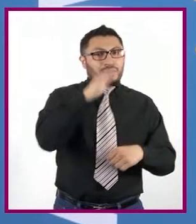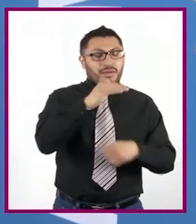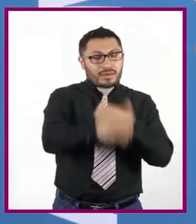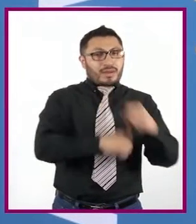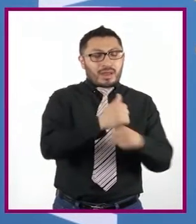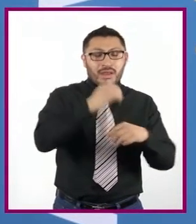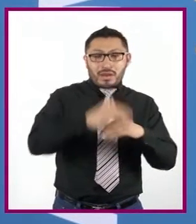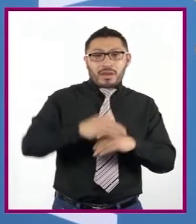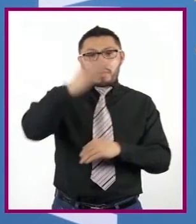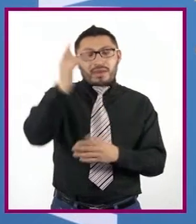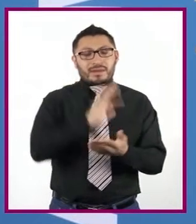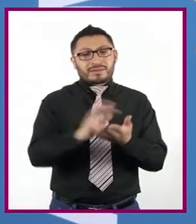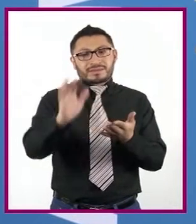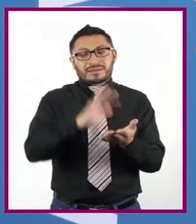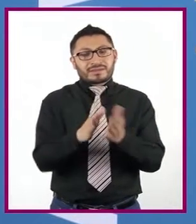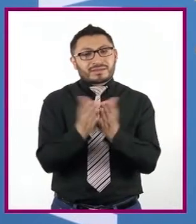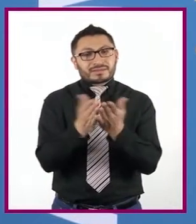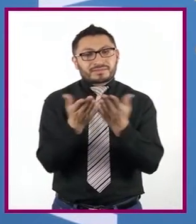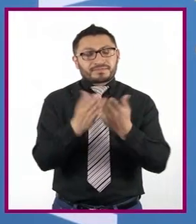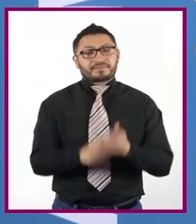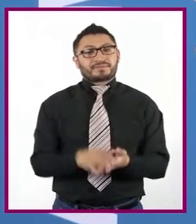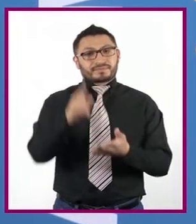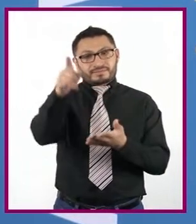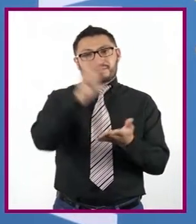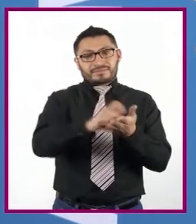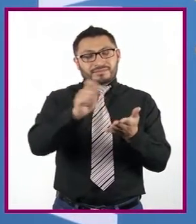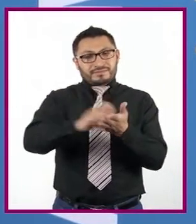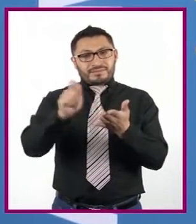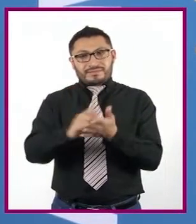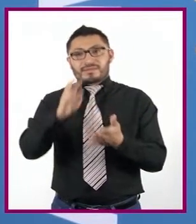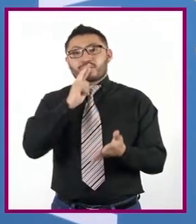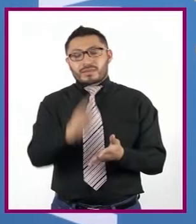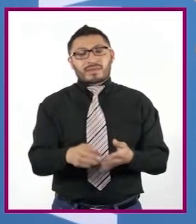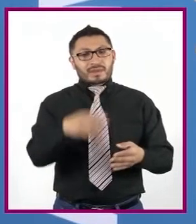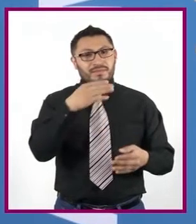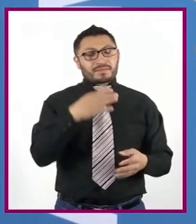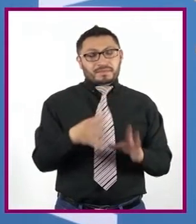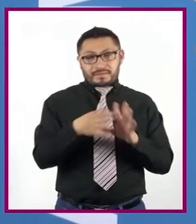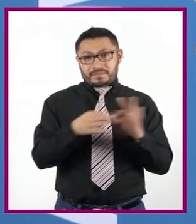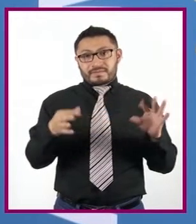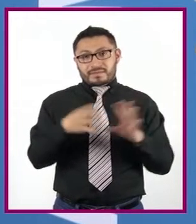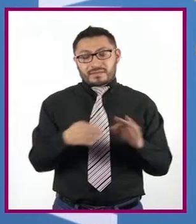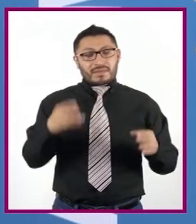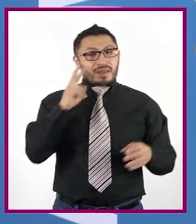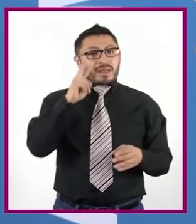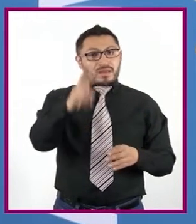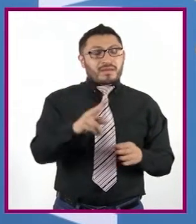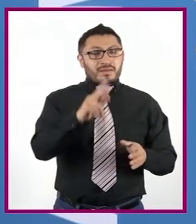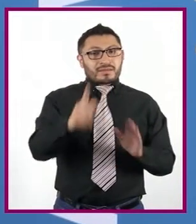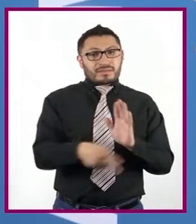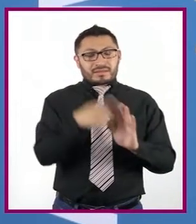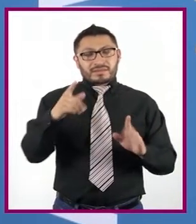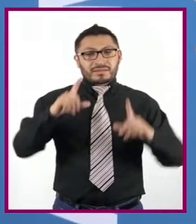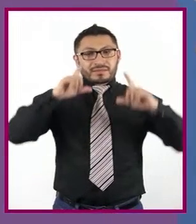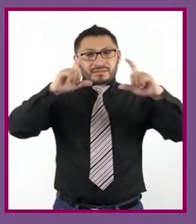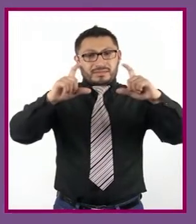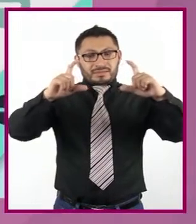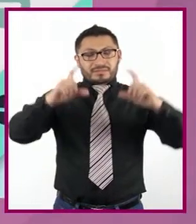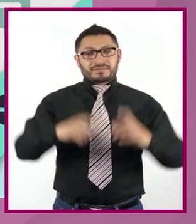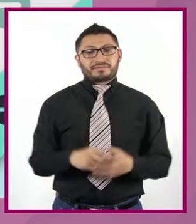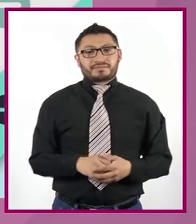años de edad leen libros? Anoten sus respuestas y justifiquen. Veamos nuevamente la gráfica circular.